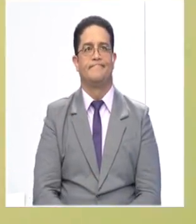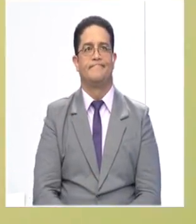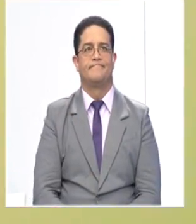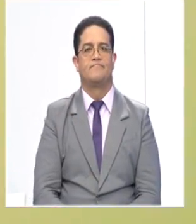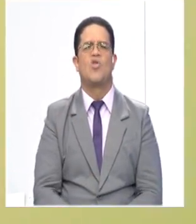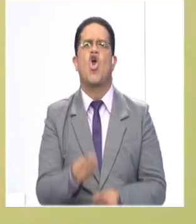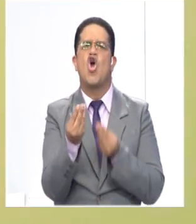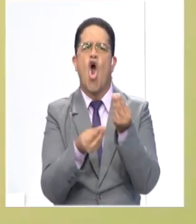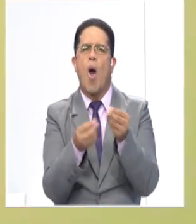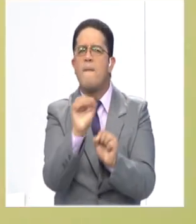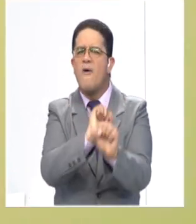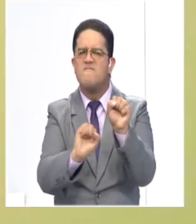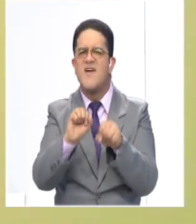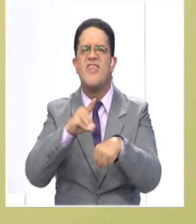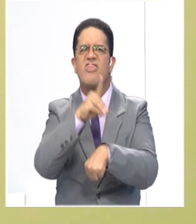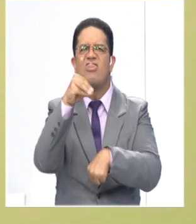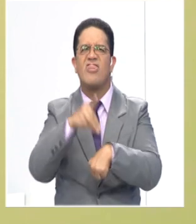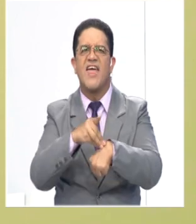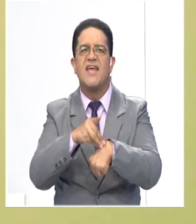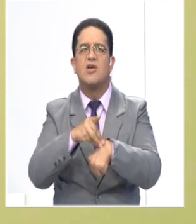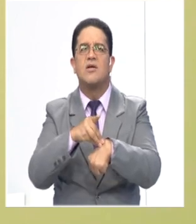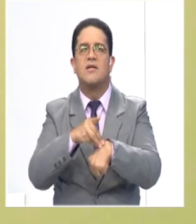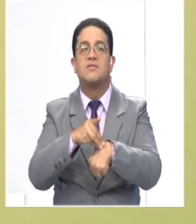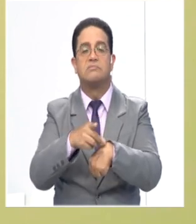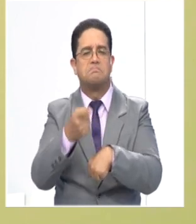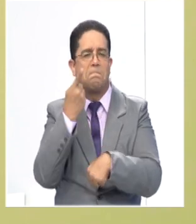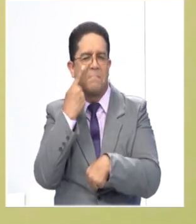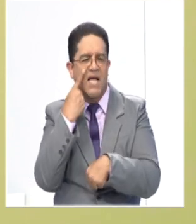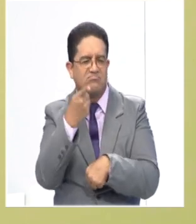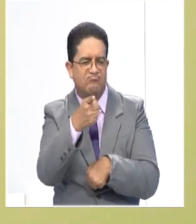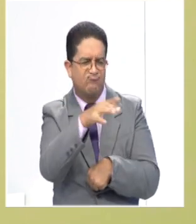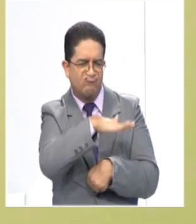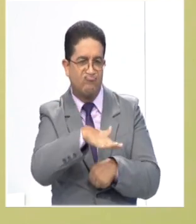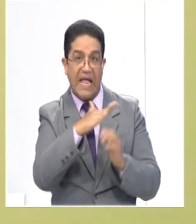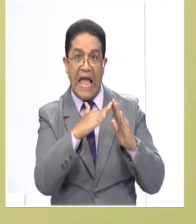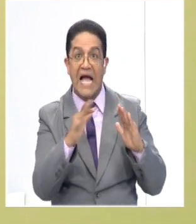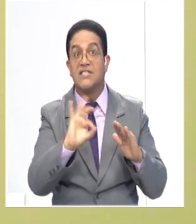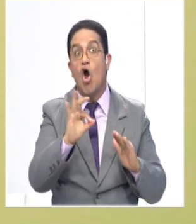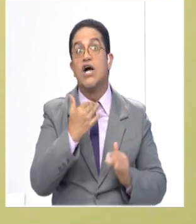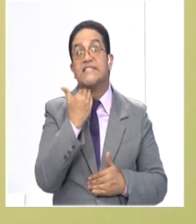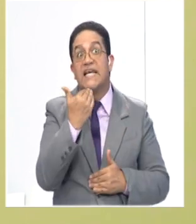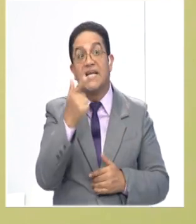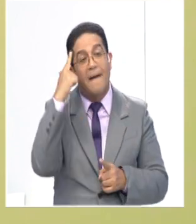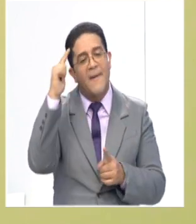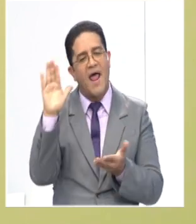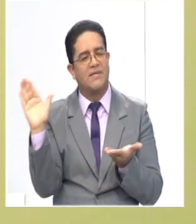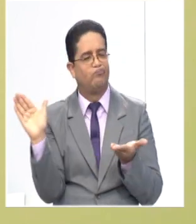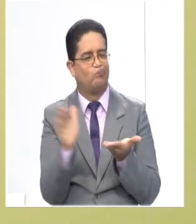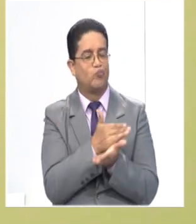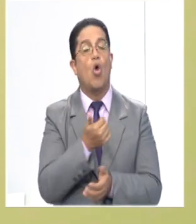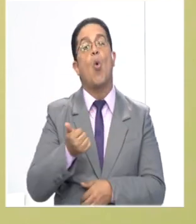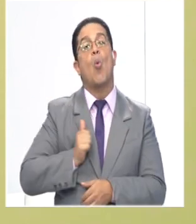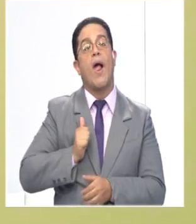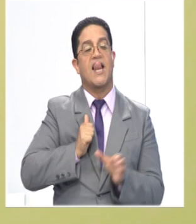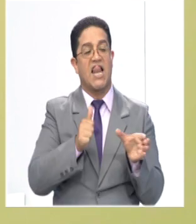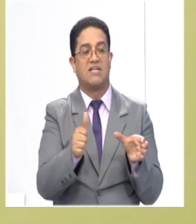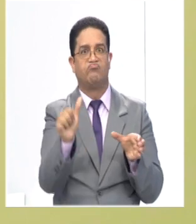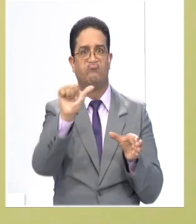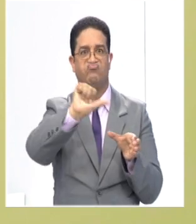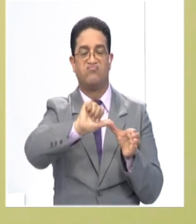¿Cómo prevenir el dengue? Asegúrate de revisar tu hogar y jardín para eliminar cualquier recipiente